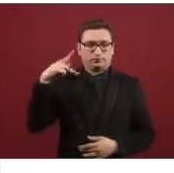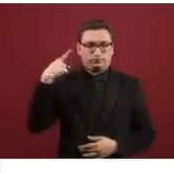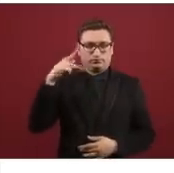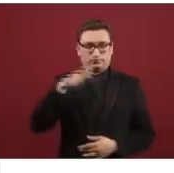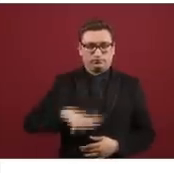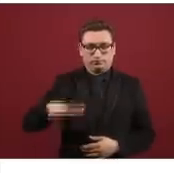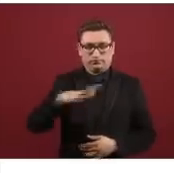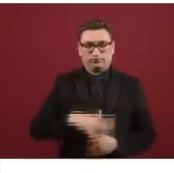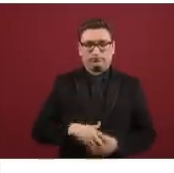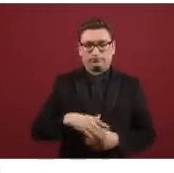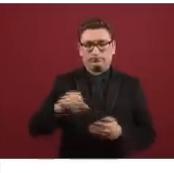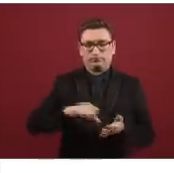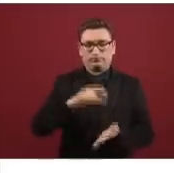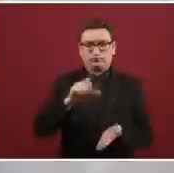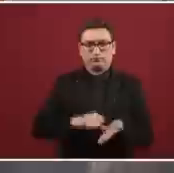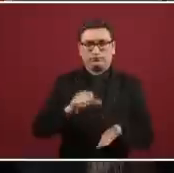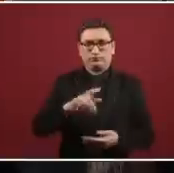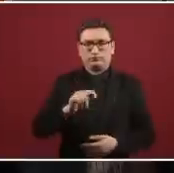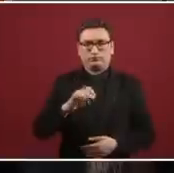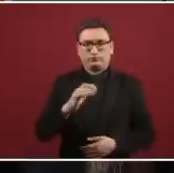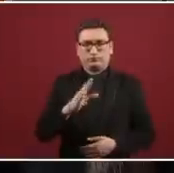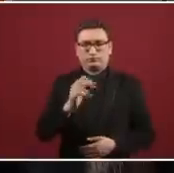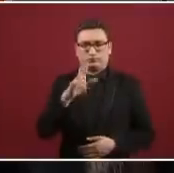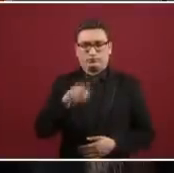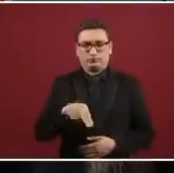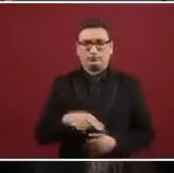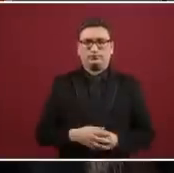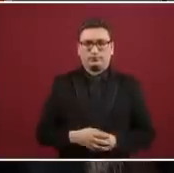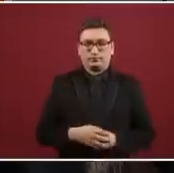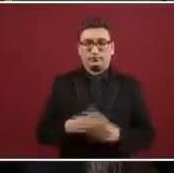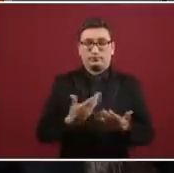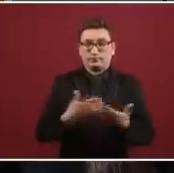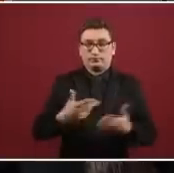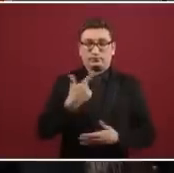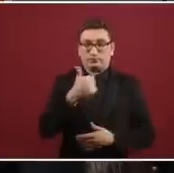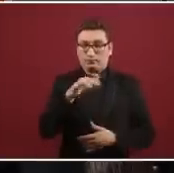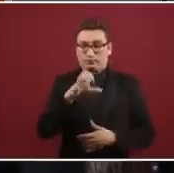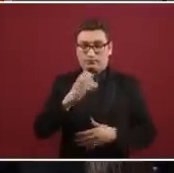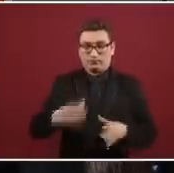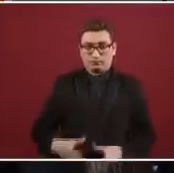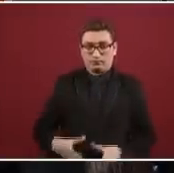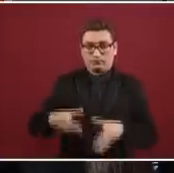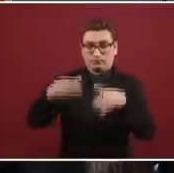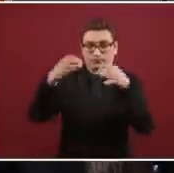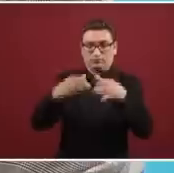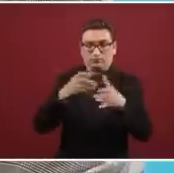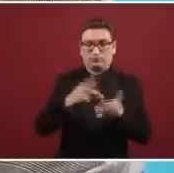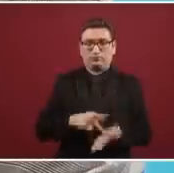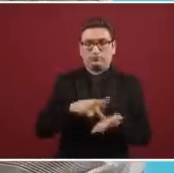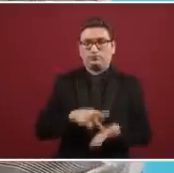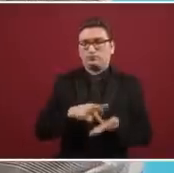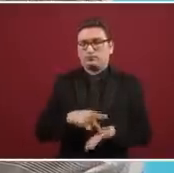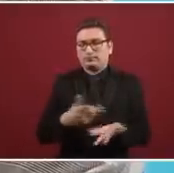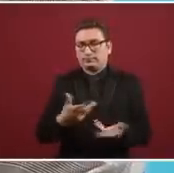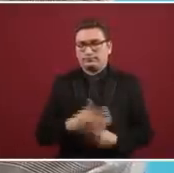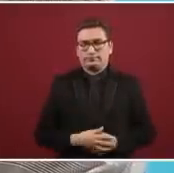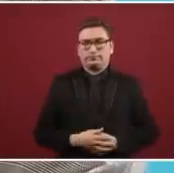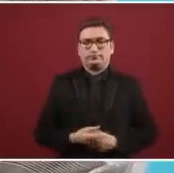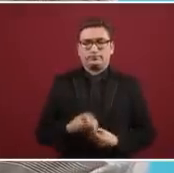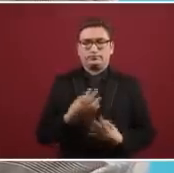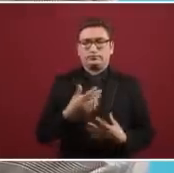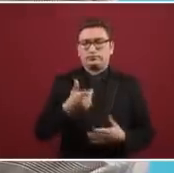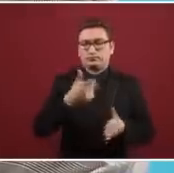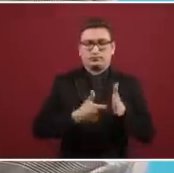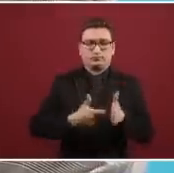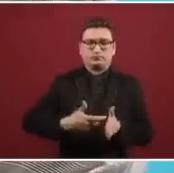Tehuacán. Ahora, lo que es en cilindros, que es la venta por kilo, tenemos el precio de referencia